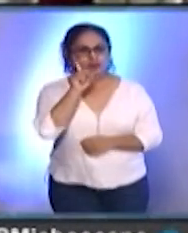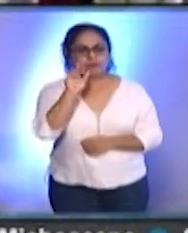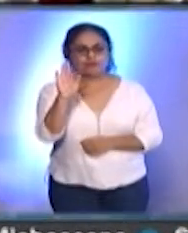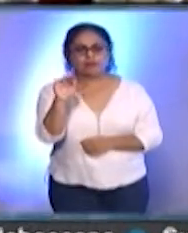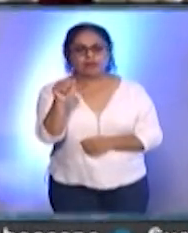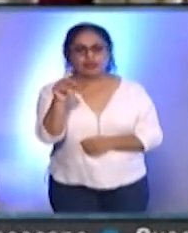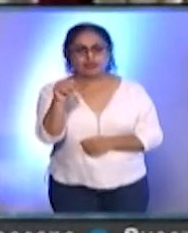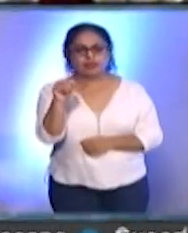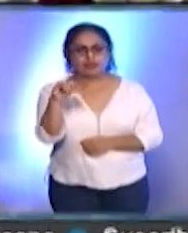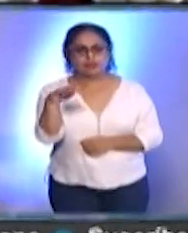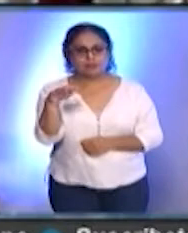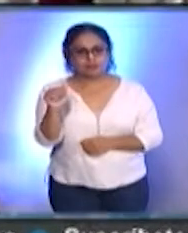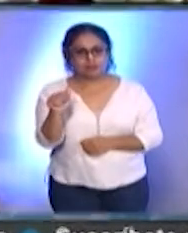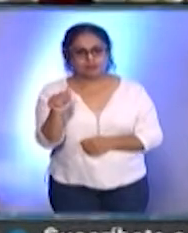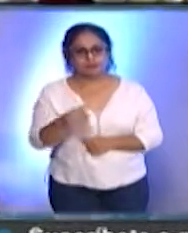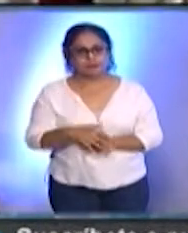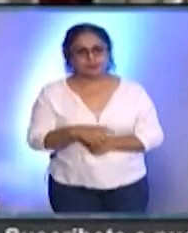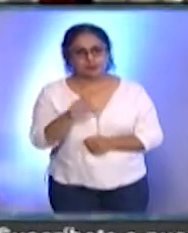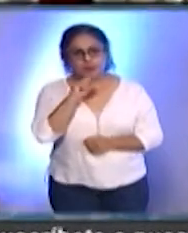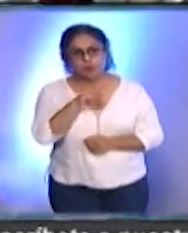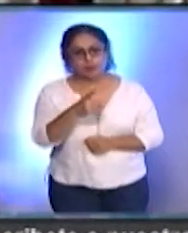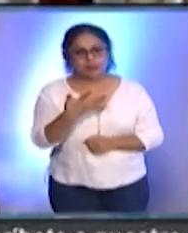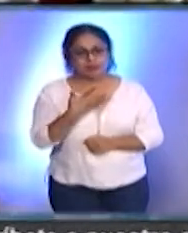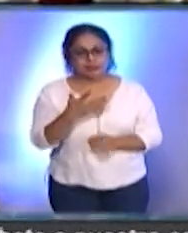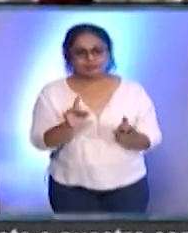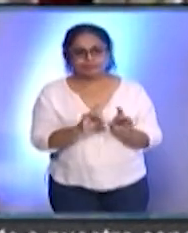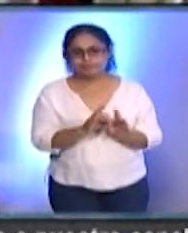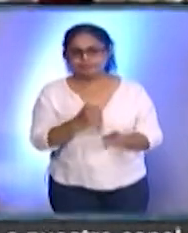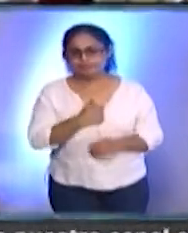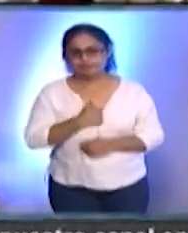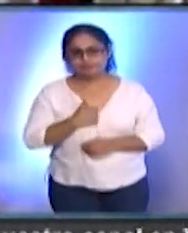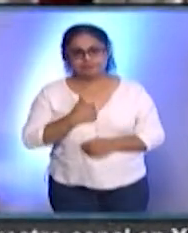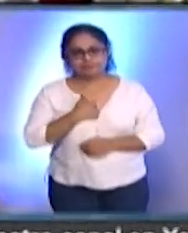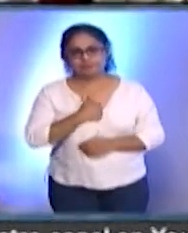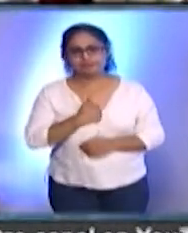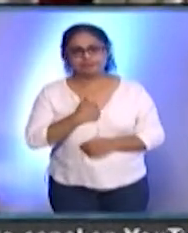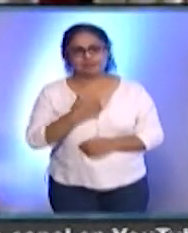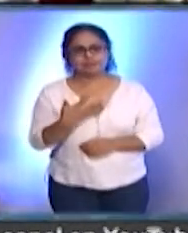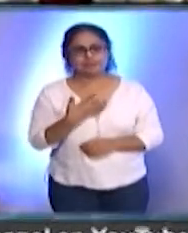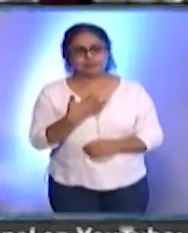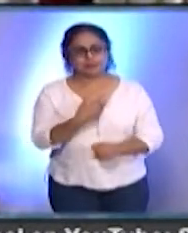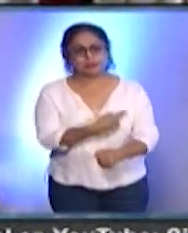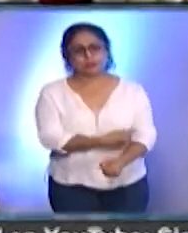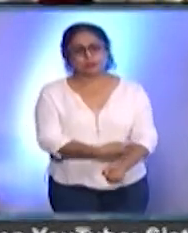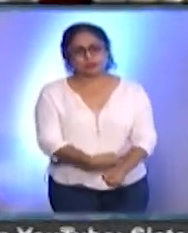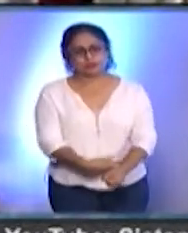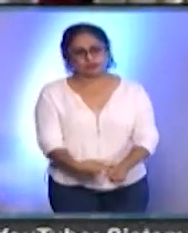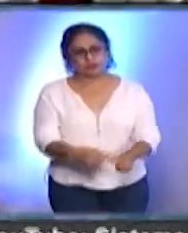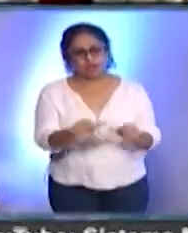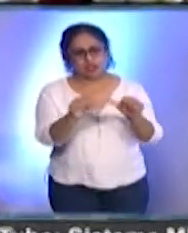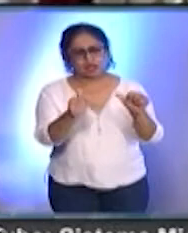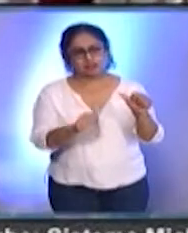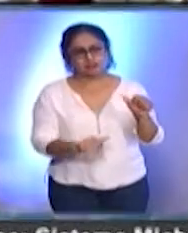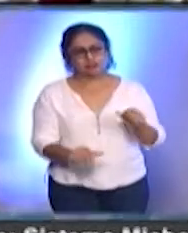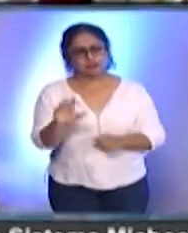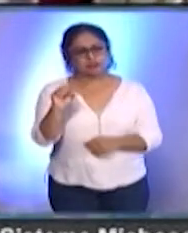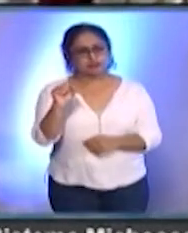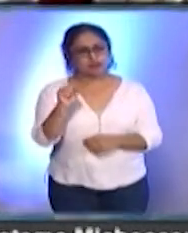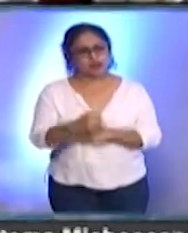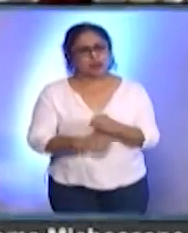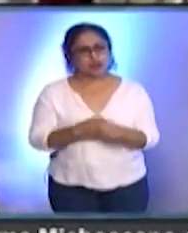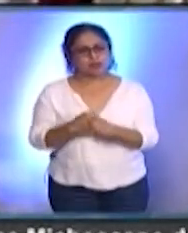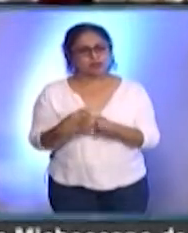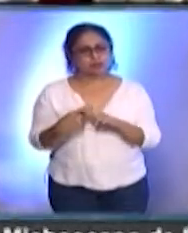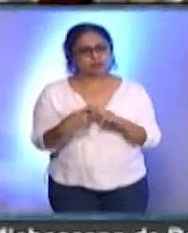Chávez Alcaraz. Y también tenemos una lamentable noticia. Con una trayectoria artística de 60 años, el